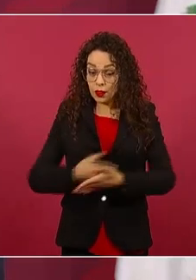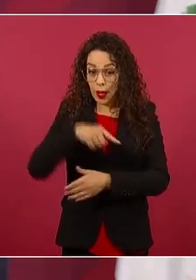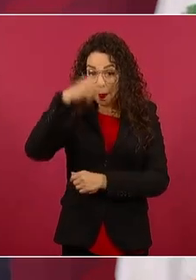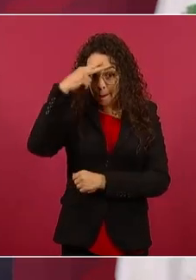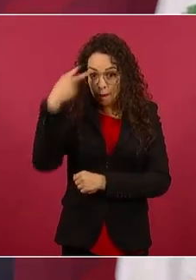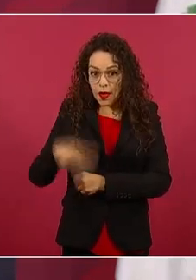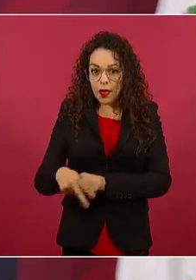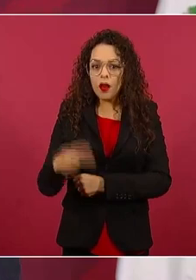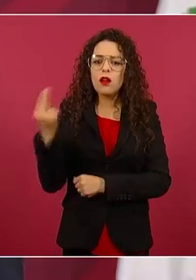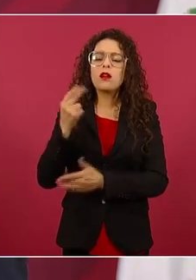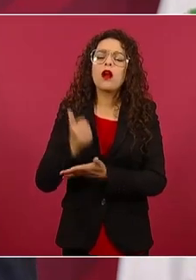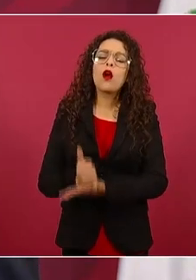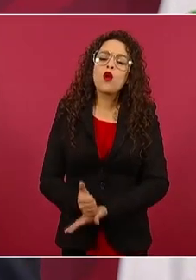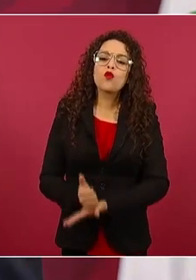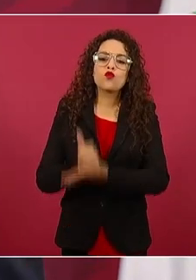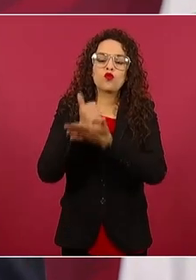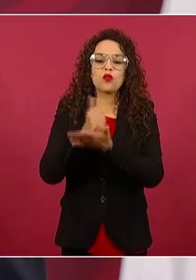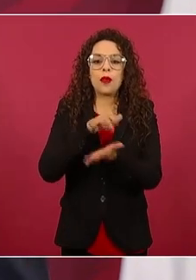porque